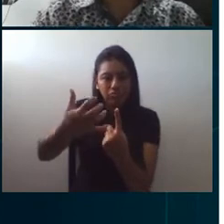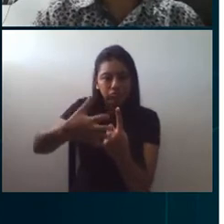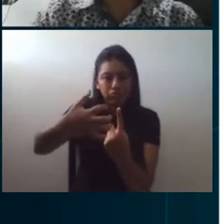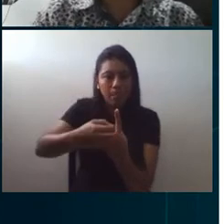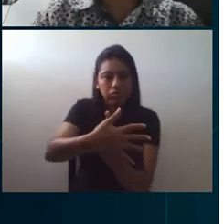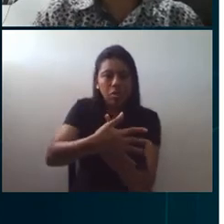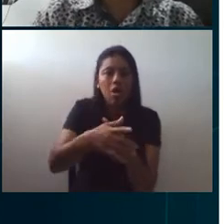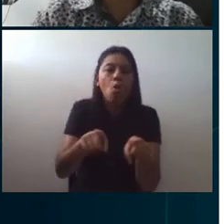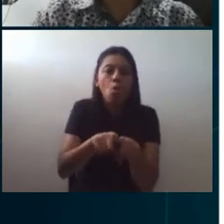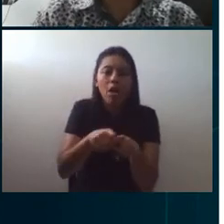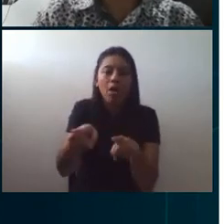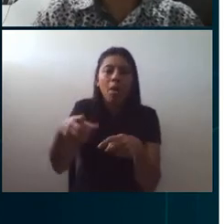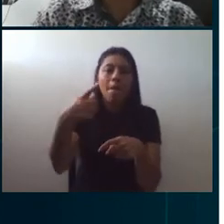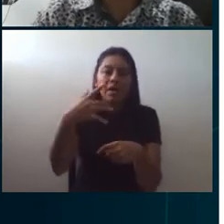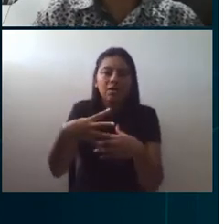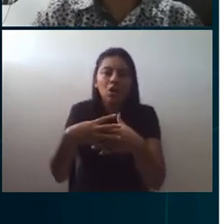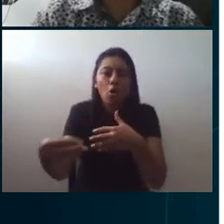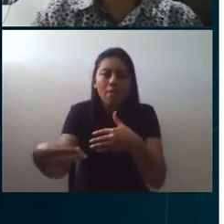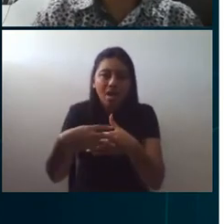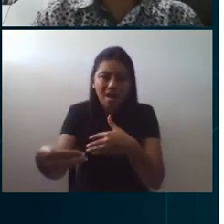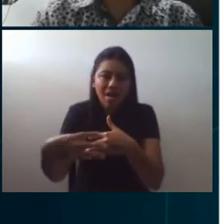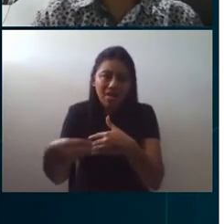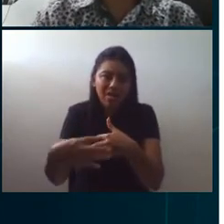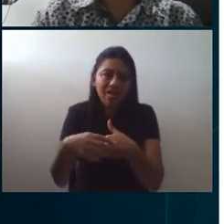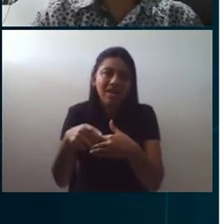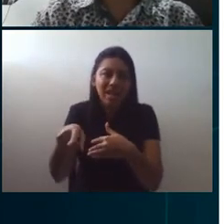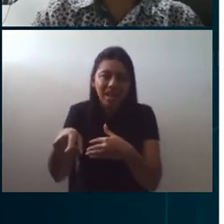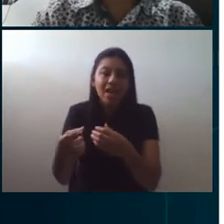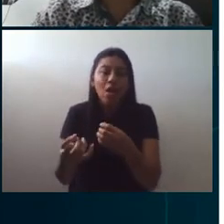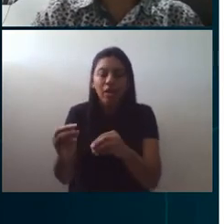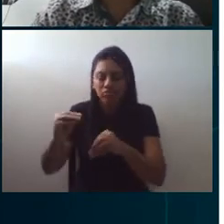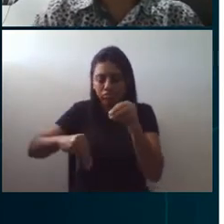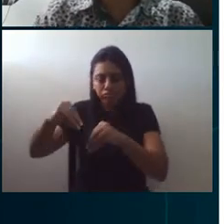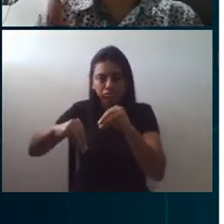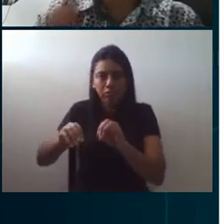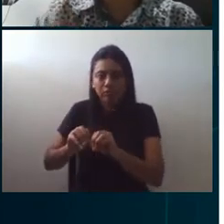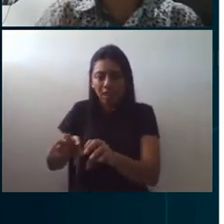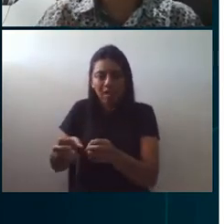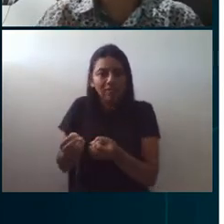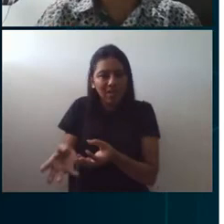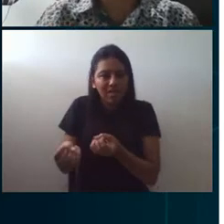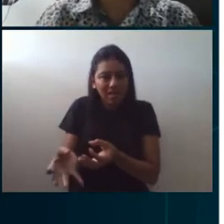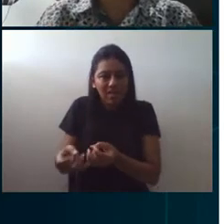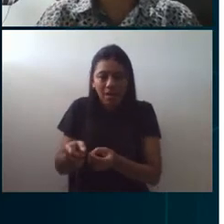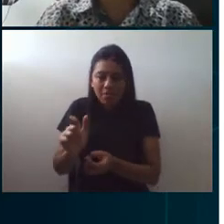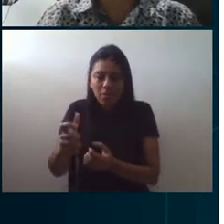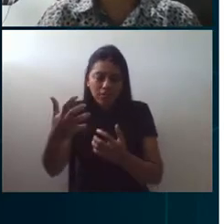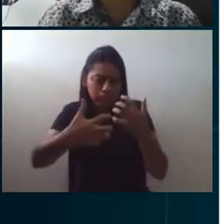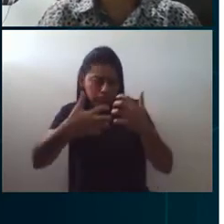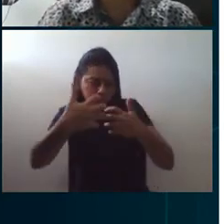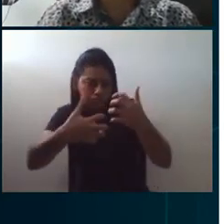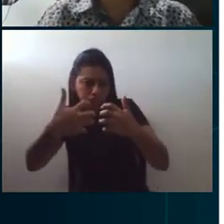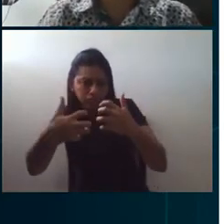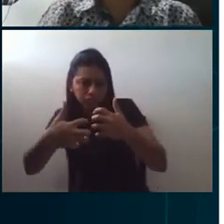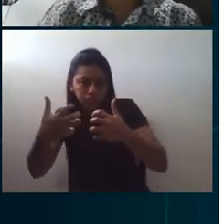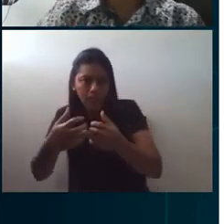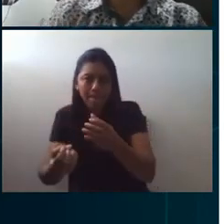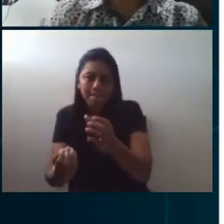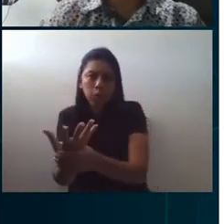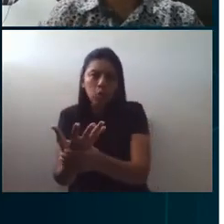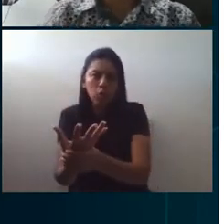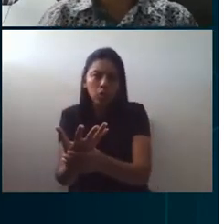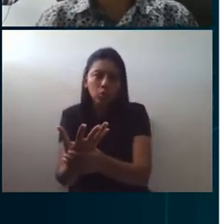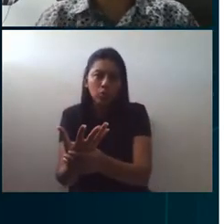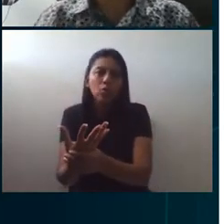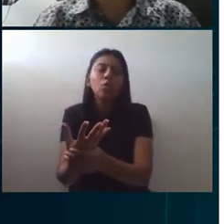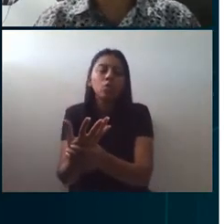procesamiento. Bueno, ya cualquier dudita ahorita también les puedo puntualizar un poquitico para que nos gastemos el tiempo por aquí. En ese